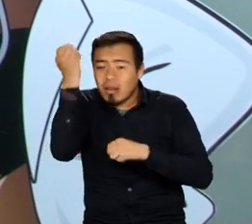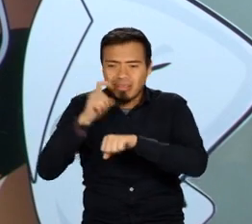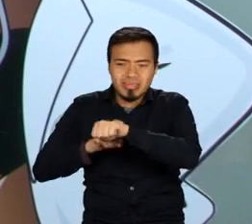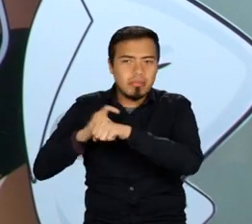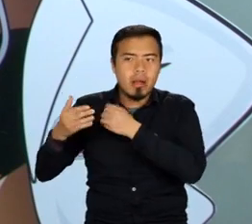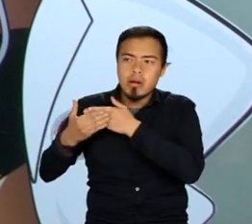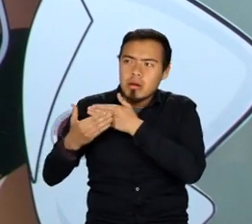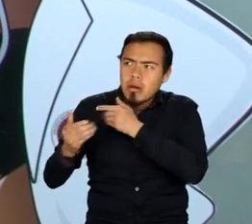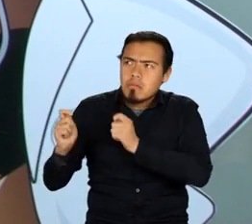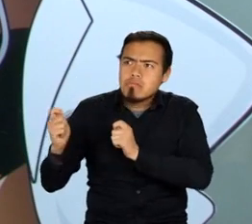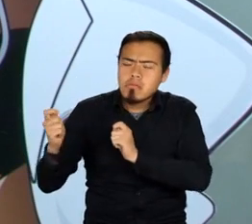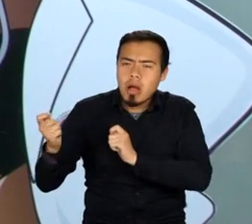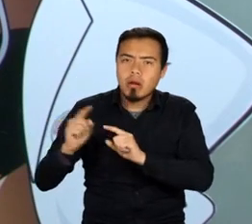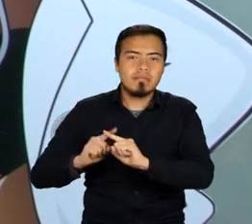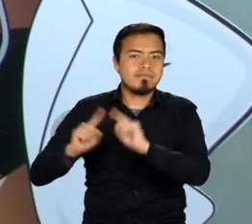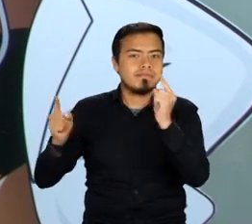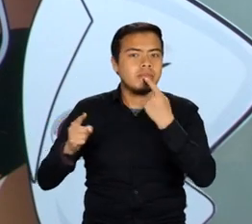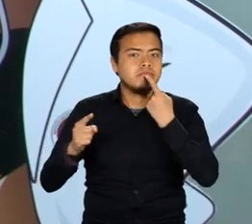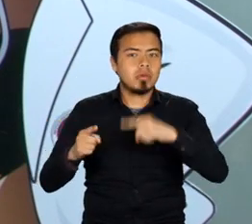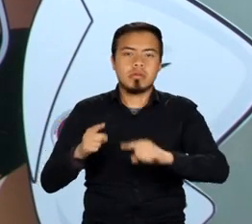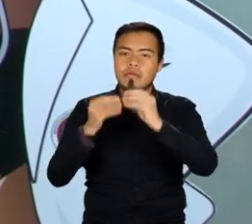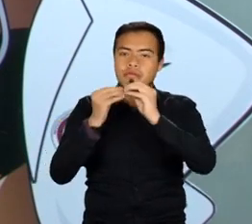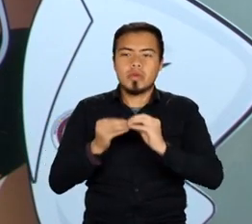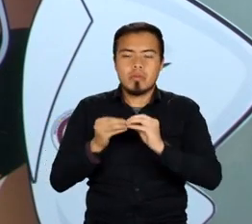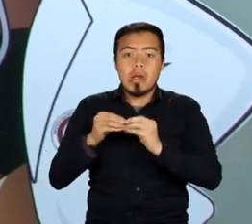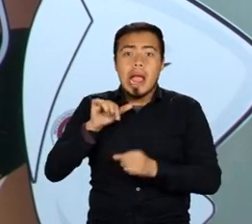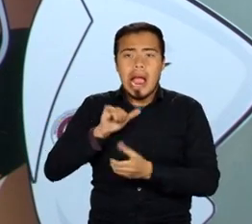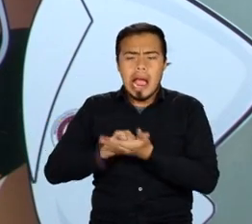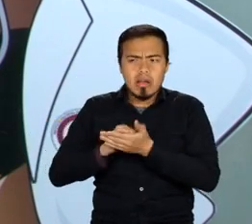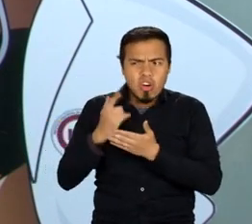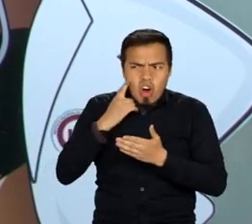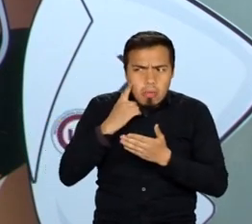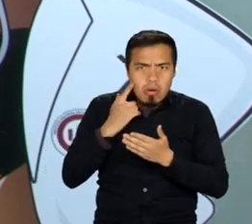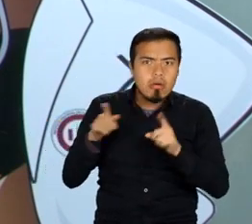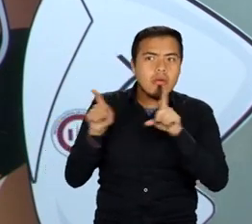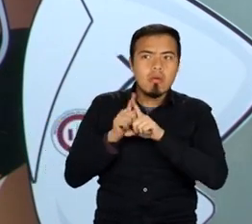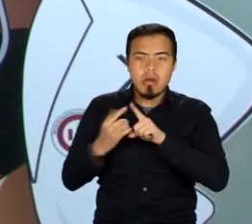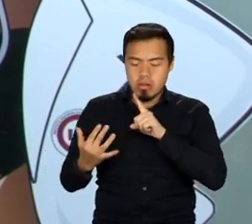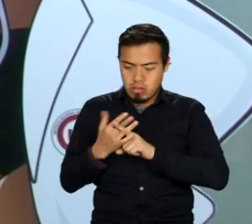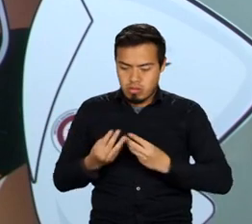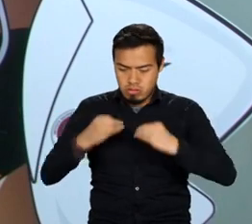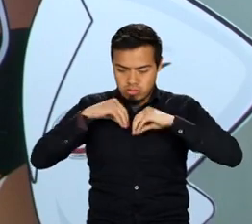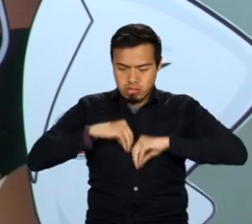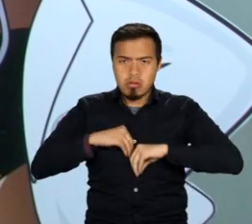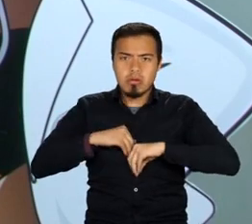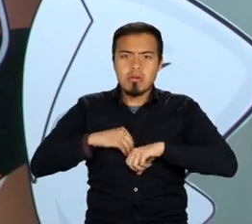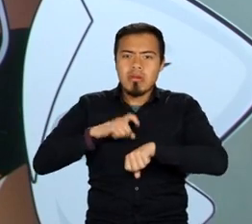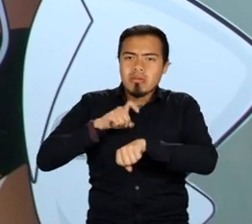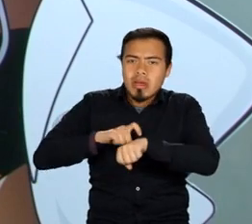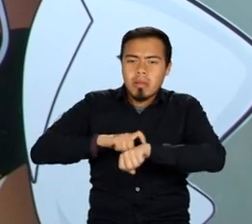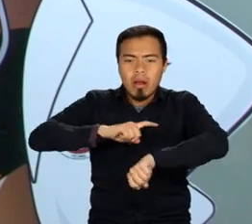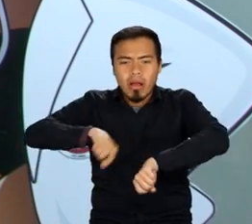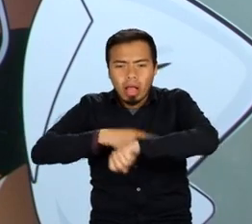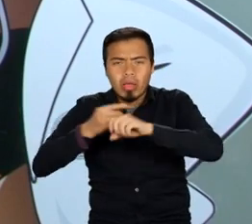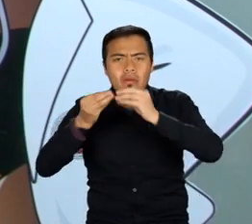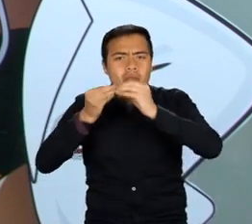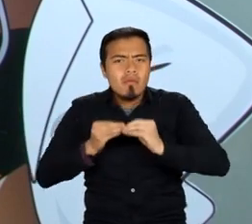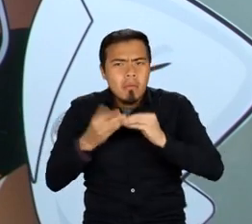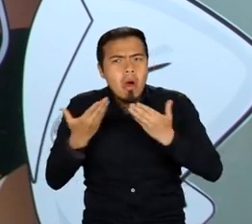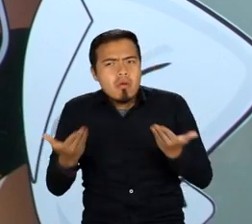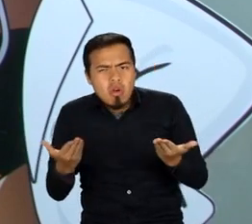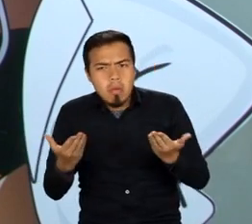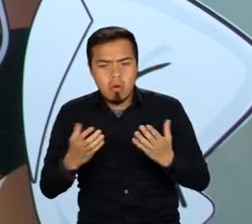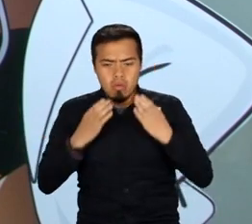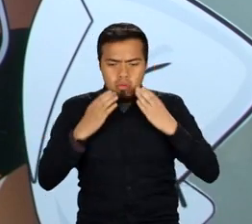través del tiempo, lo que desencadena pues que ocurra estas patologías oncológicas. Y